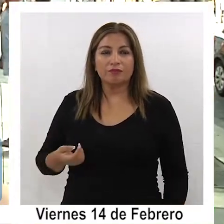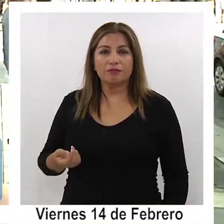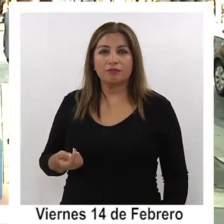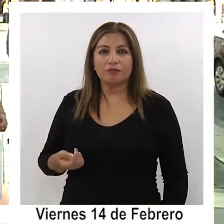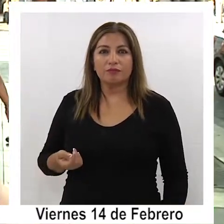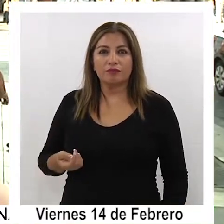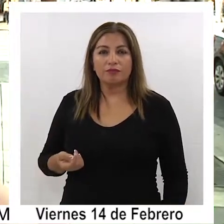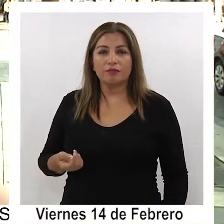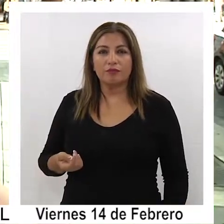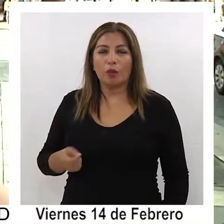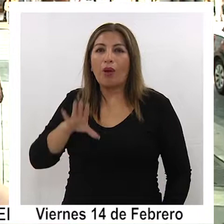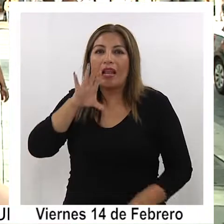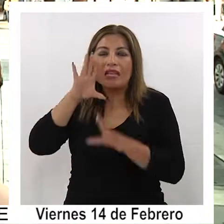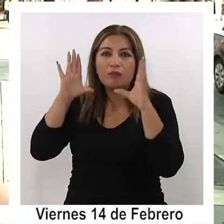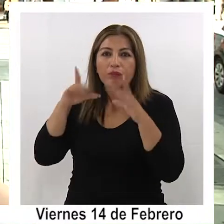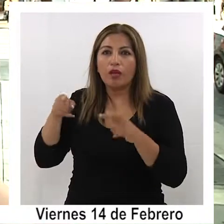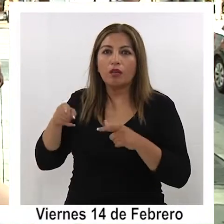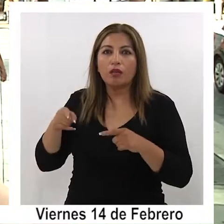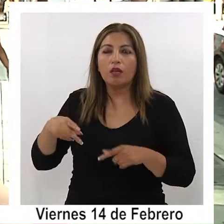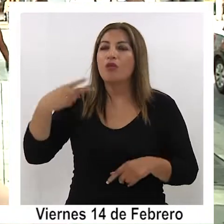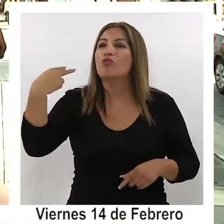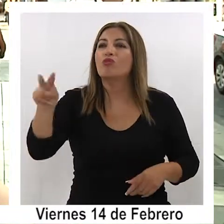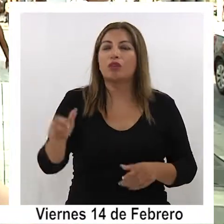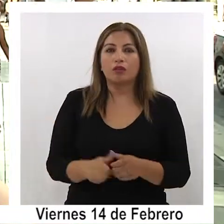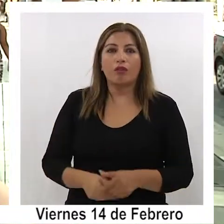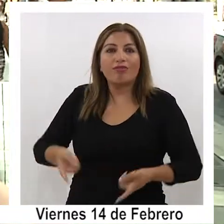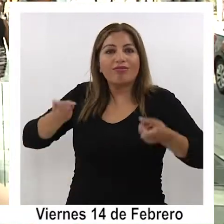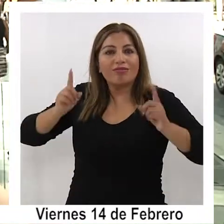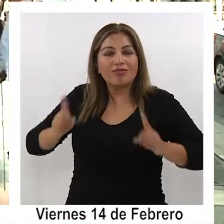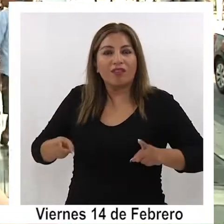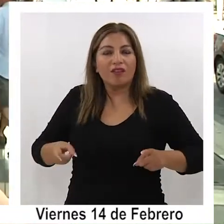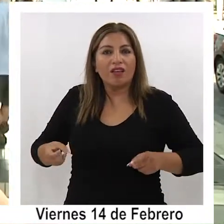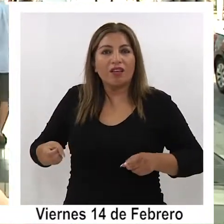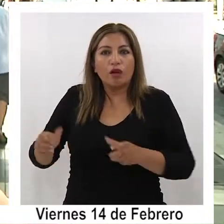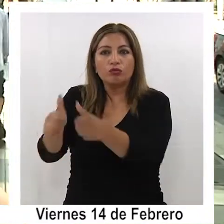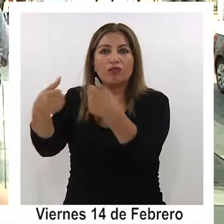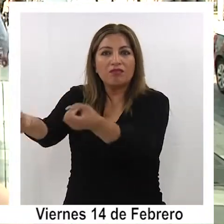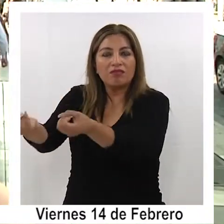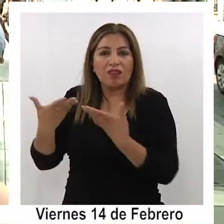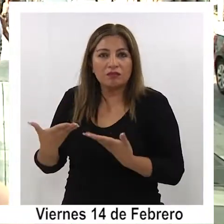método de desinfección cuando ellos son los que tienen que darnos